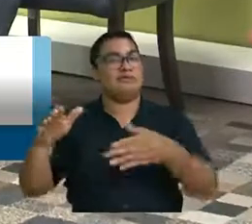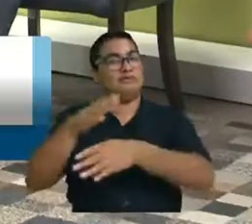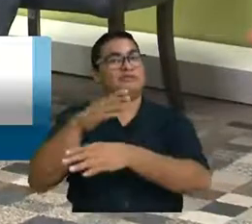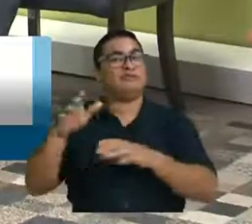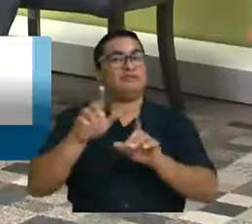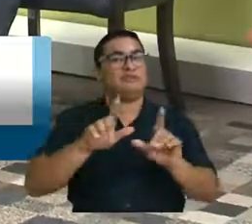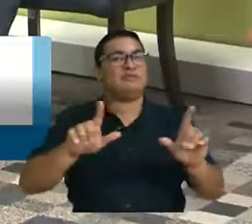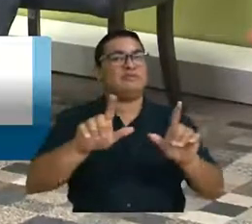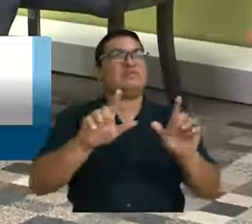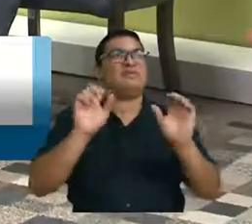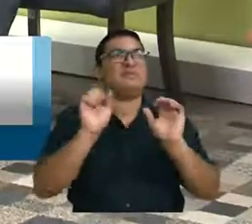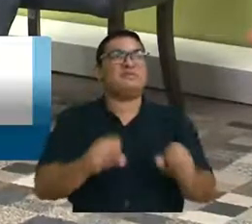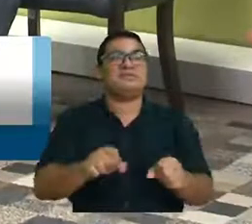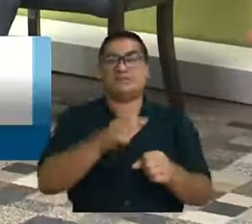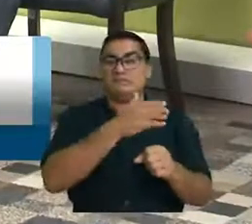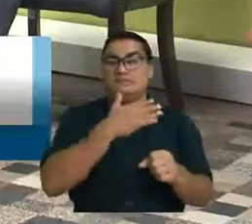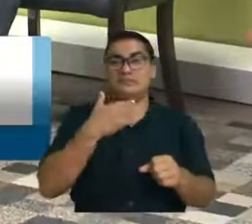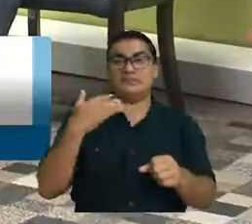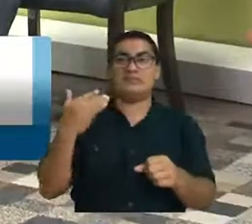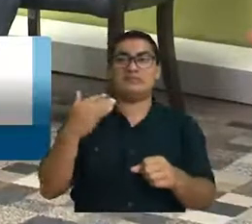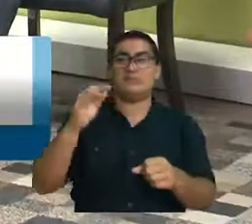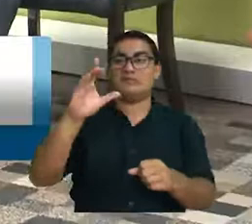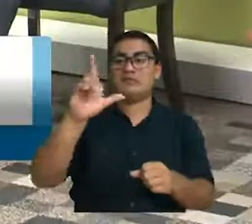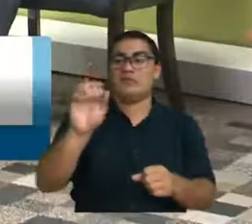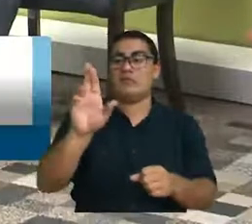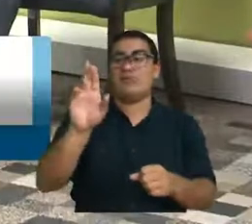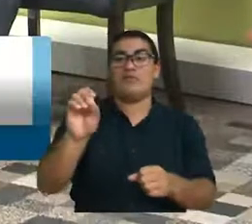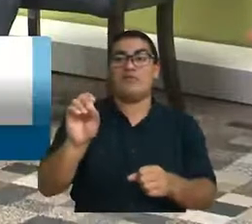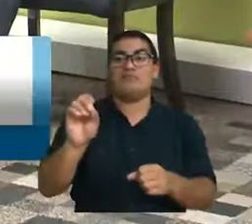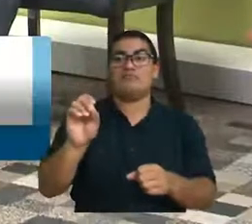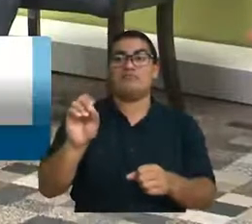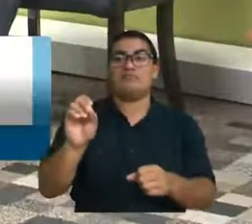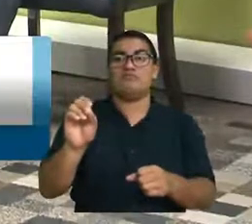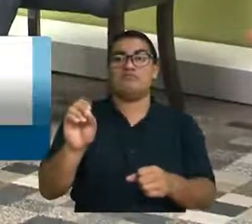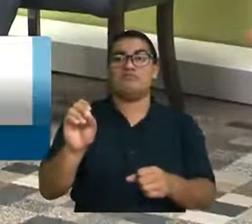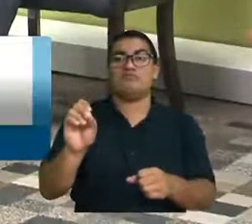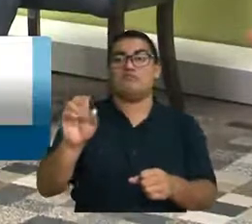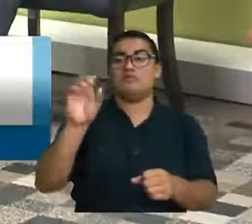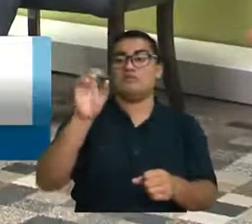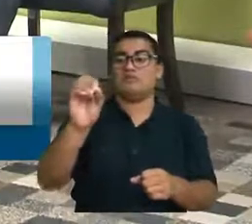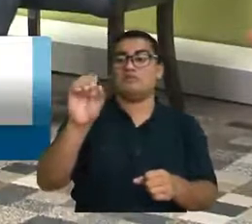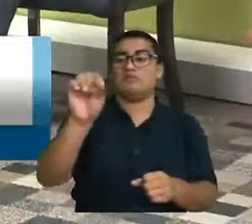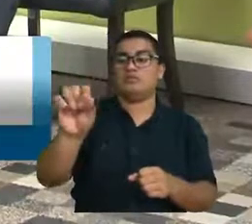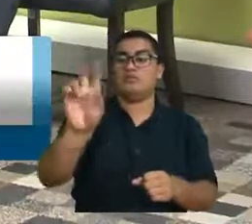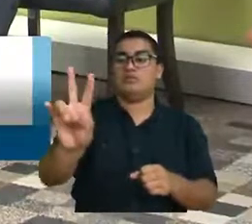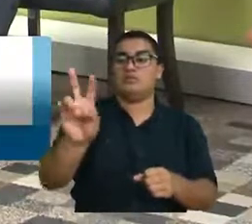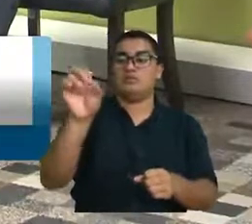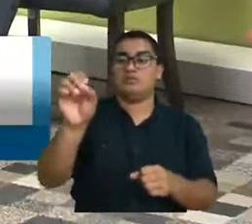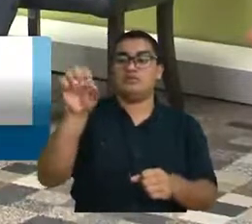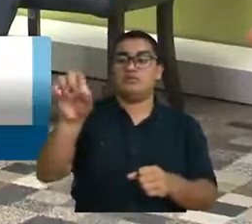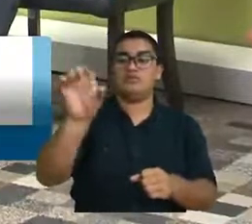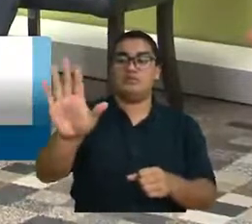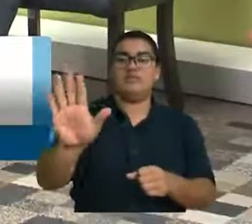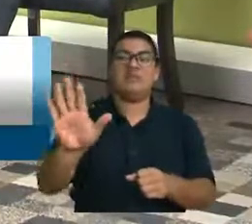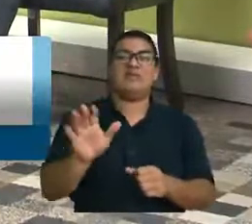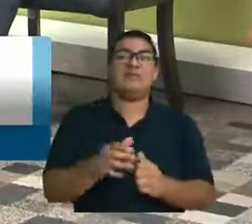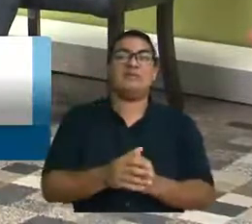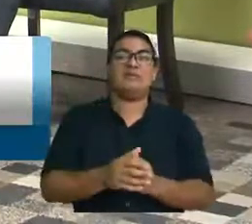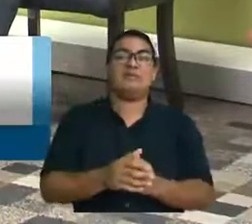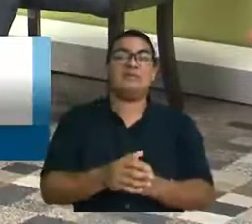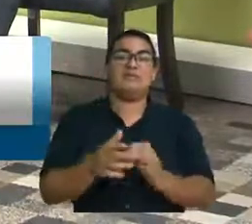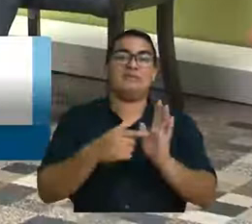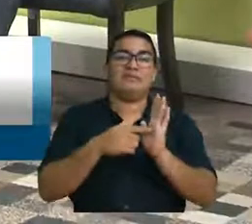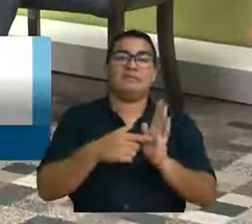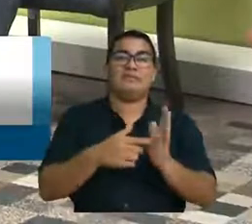a contaminarse, yo voy a aumentar mi porcentaje de cloro, puede ser que sea al 0.2, al 0.3 o al 0.5. Ahorita la que se está